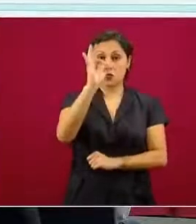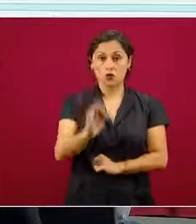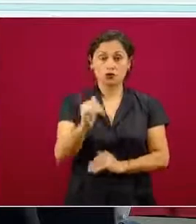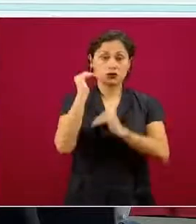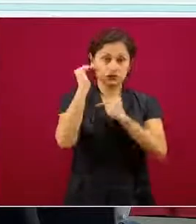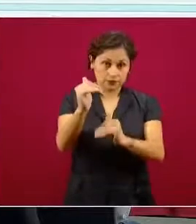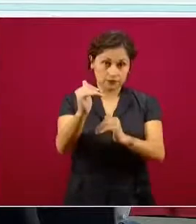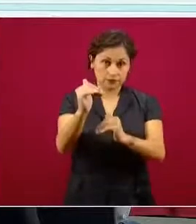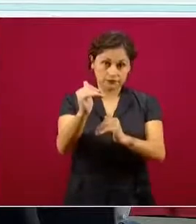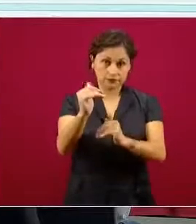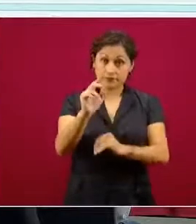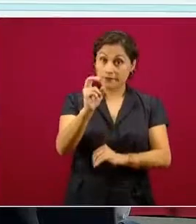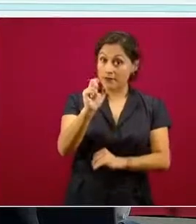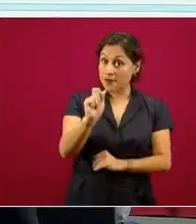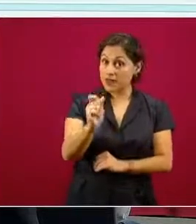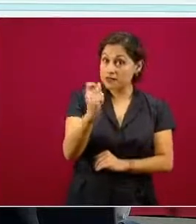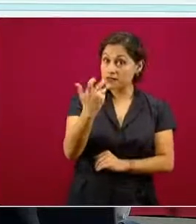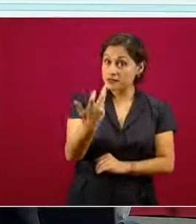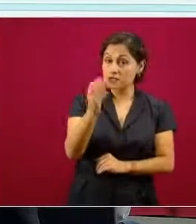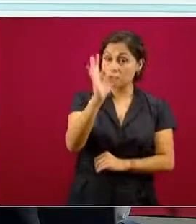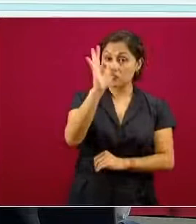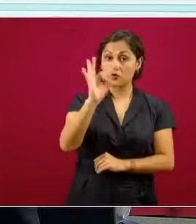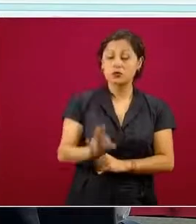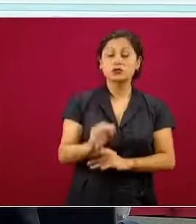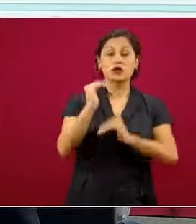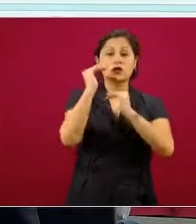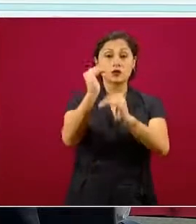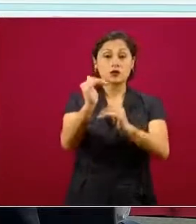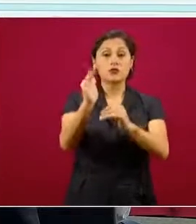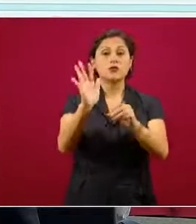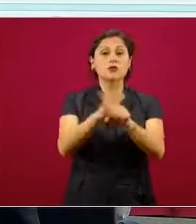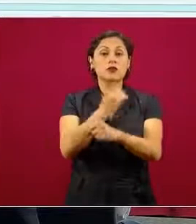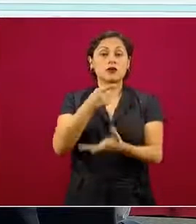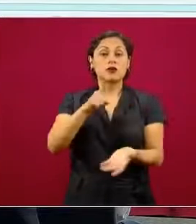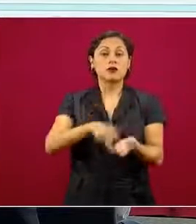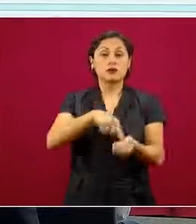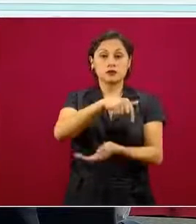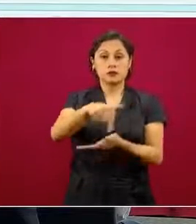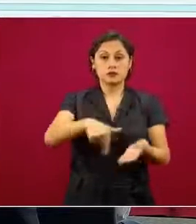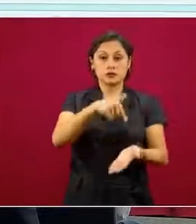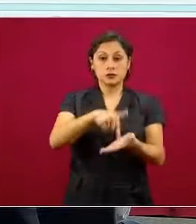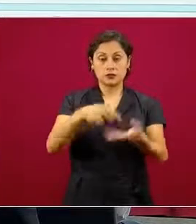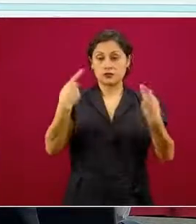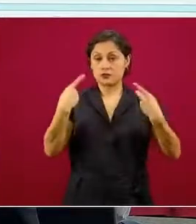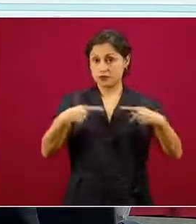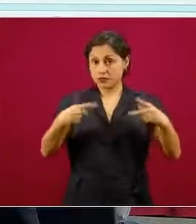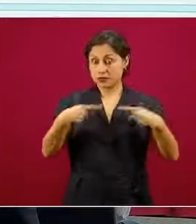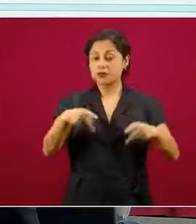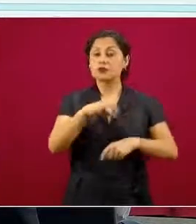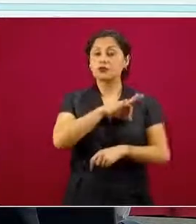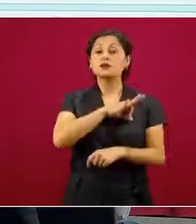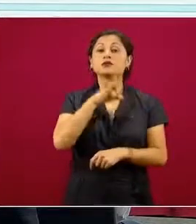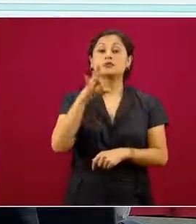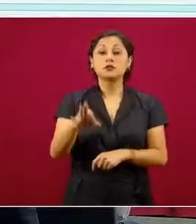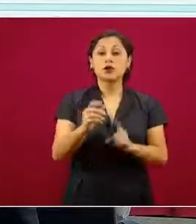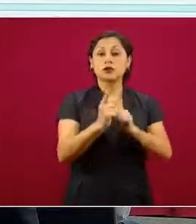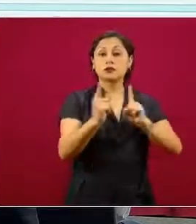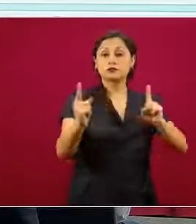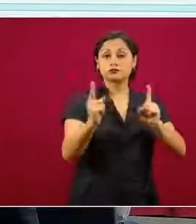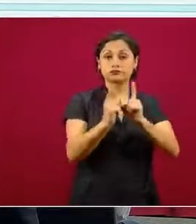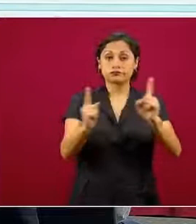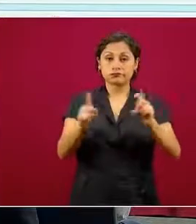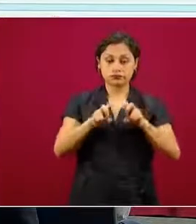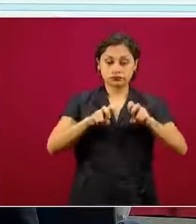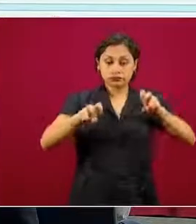que el aforo sea solo del 25% es para que al interior de estos inmuebles las personas puedan estar dispersas